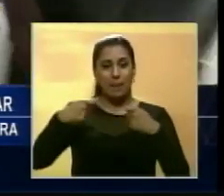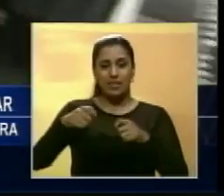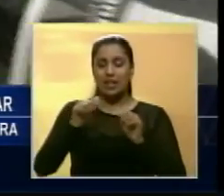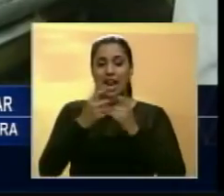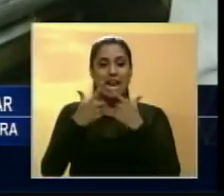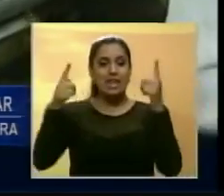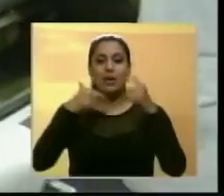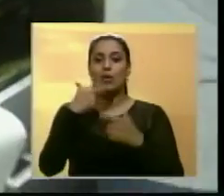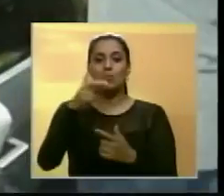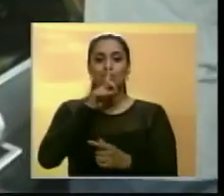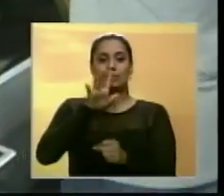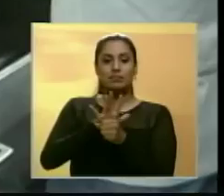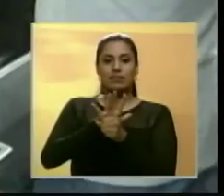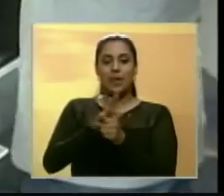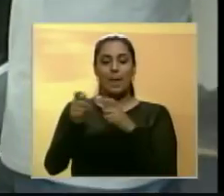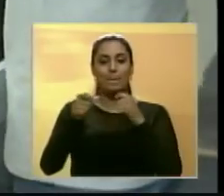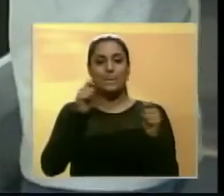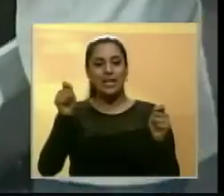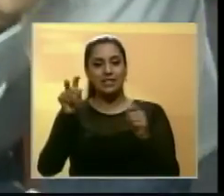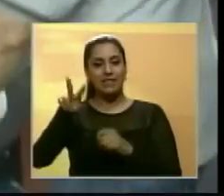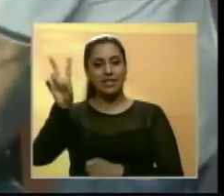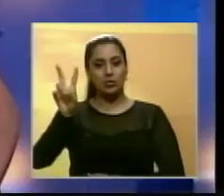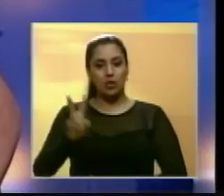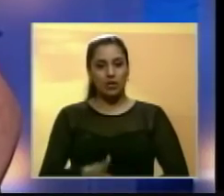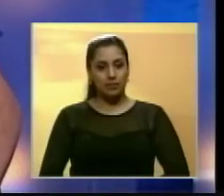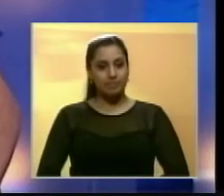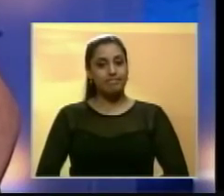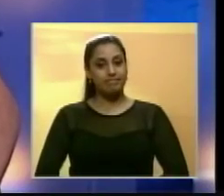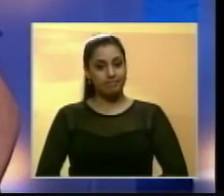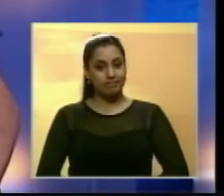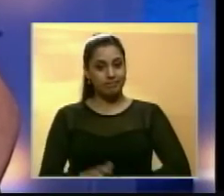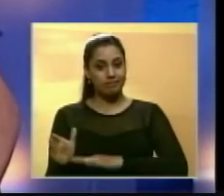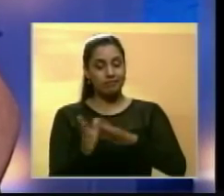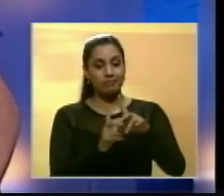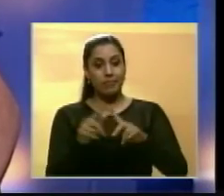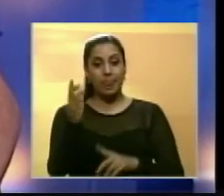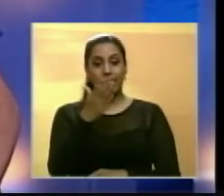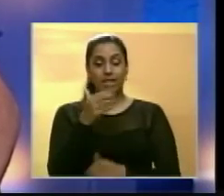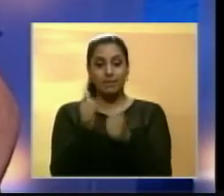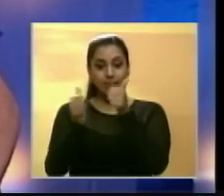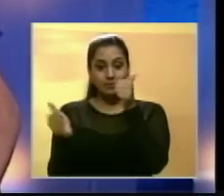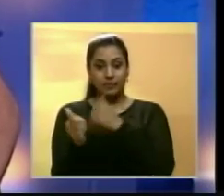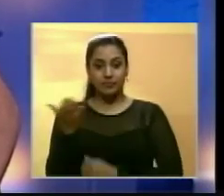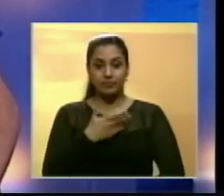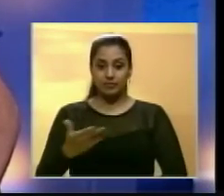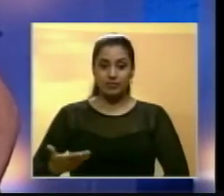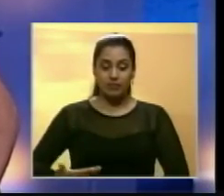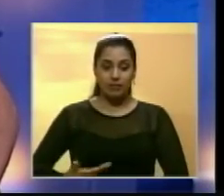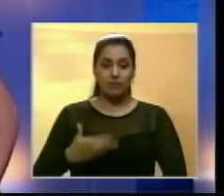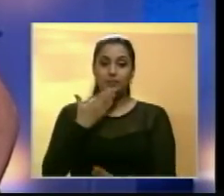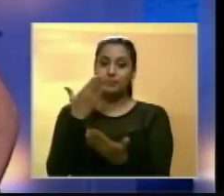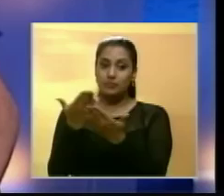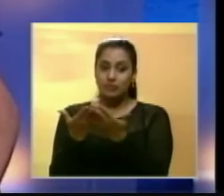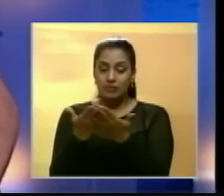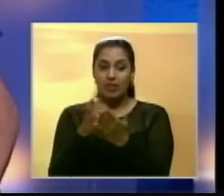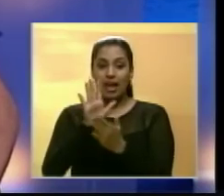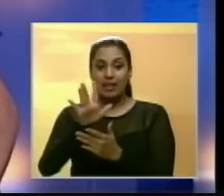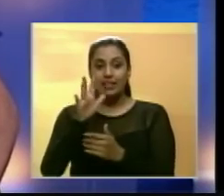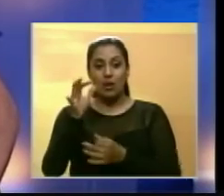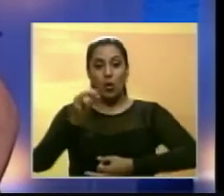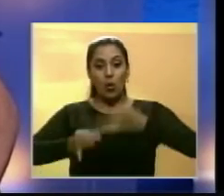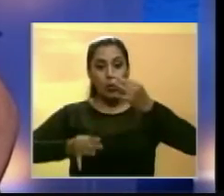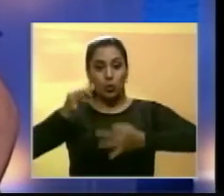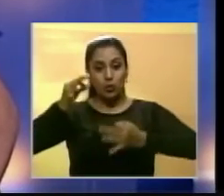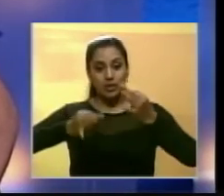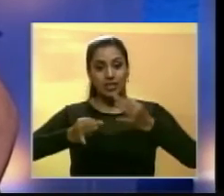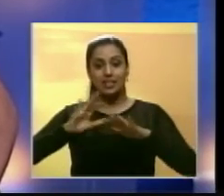impedir la libertad de expresión y de prensa en Venezuela. El vicepresidente de Brasil, Michel Temer, presentó un recurso ante el Tribunal